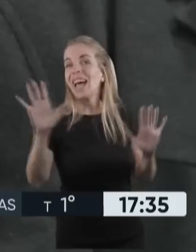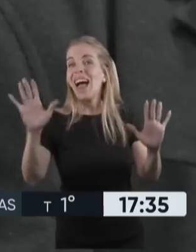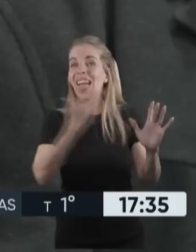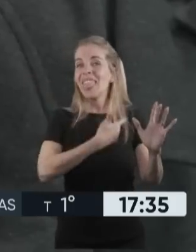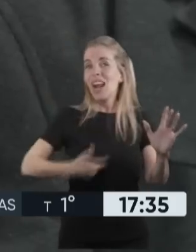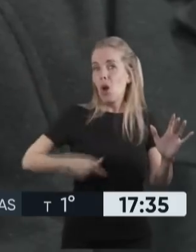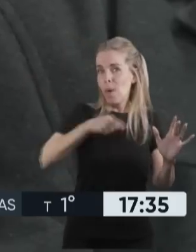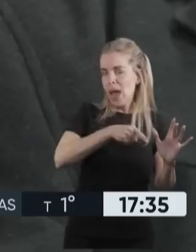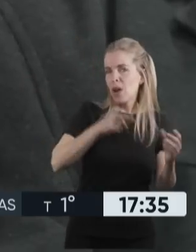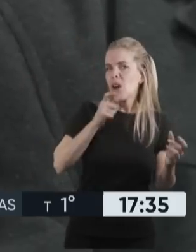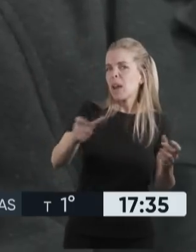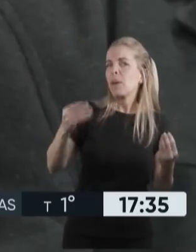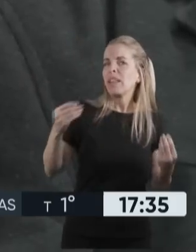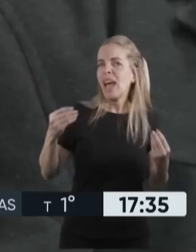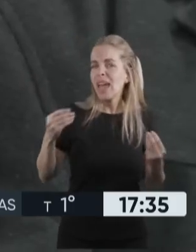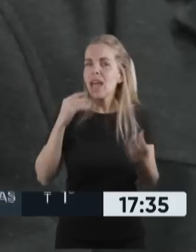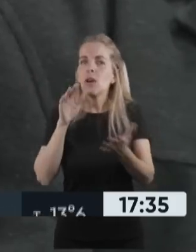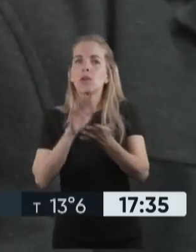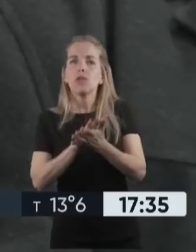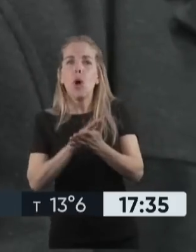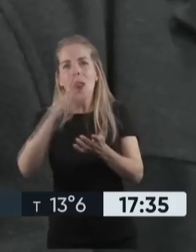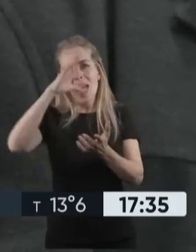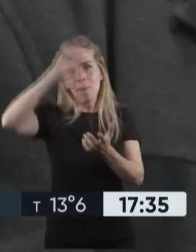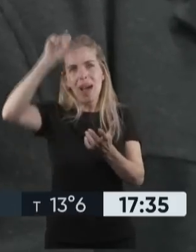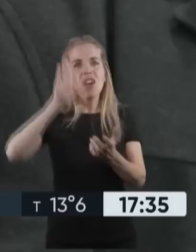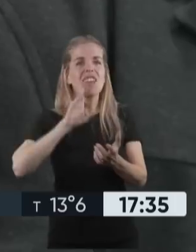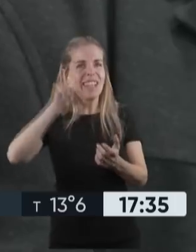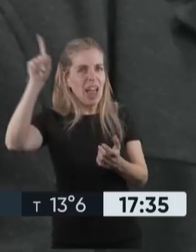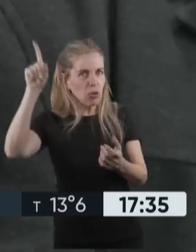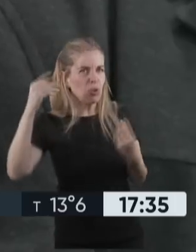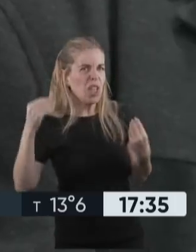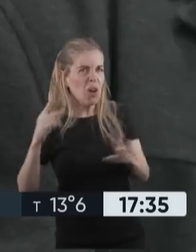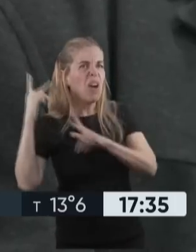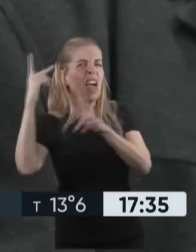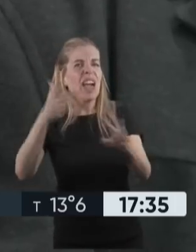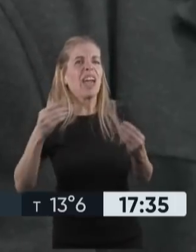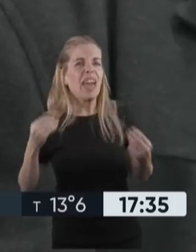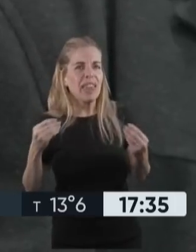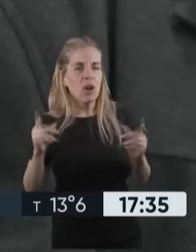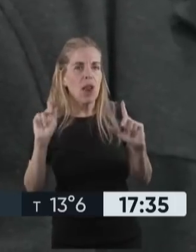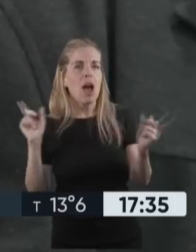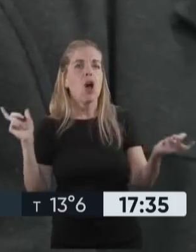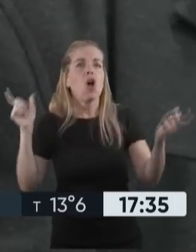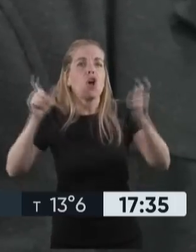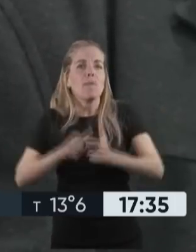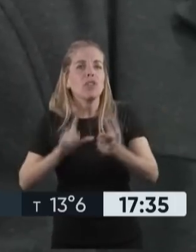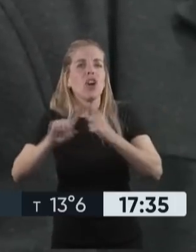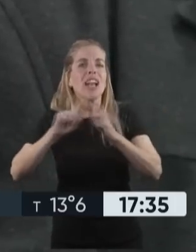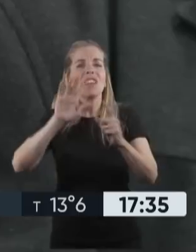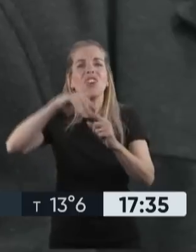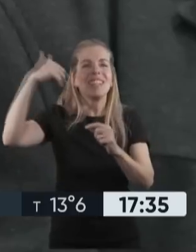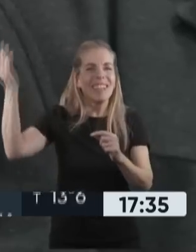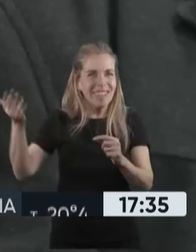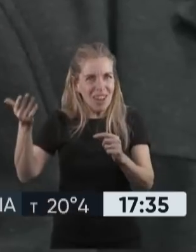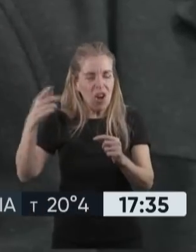gobierno respecto a lo que planteó el embajador de Estados Unidos, Mark Stanley, en la Comisión de Relaciones Exteriores del